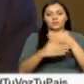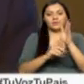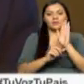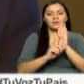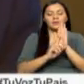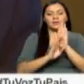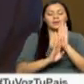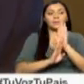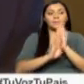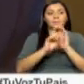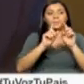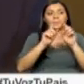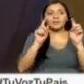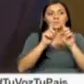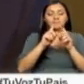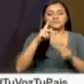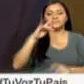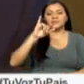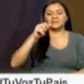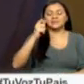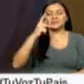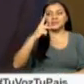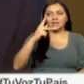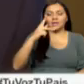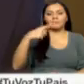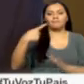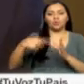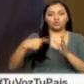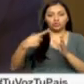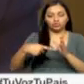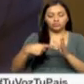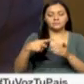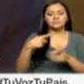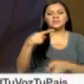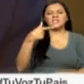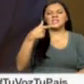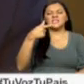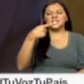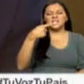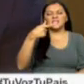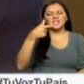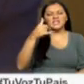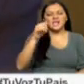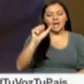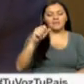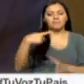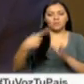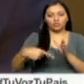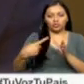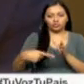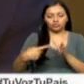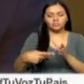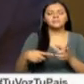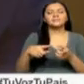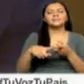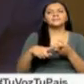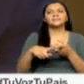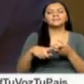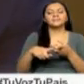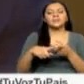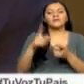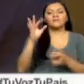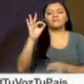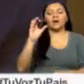Geely Motors, Jack Motors y FAO, lograremos una inversión en su primera fase de más